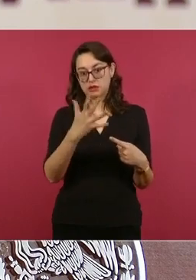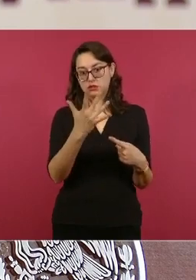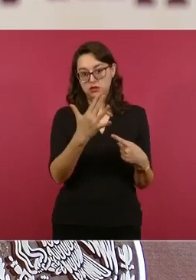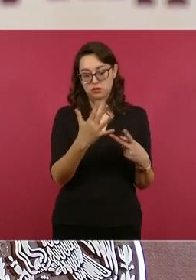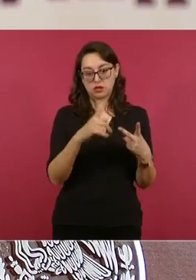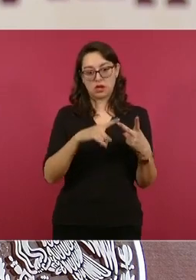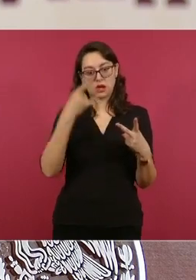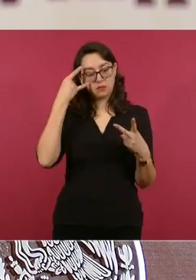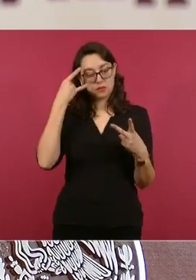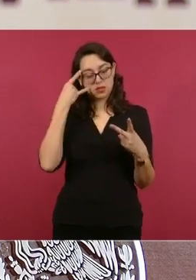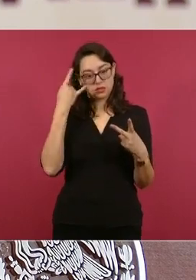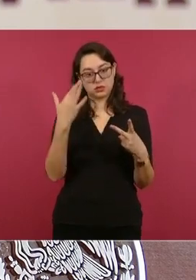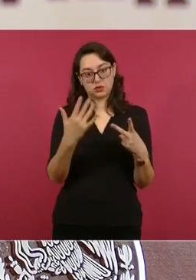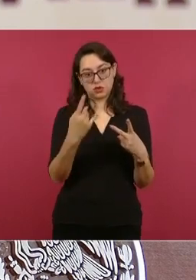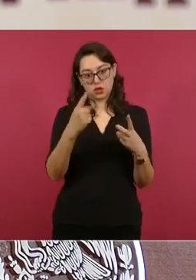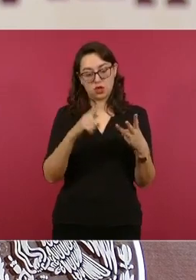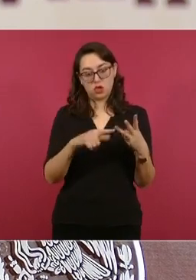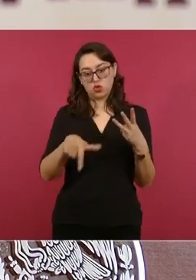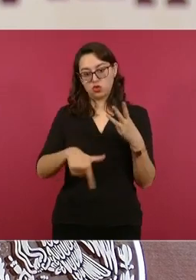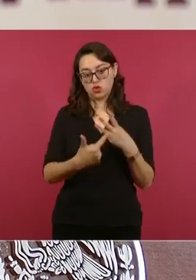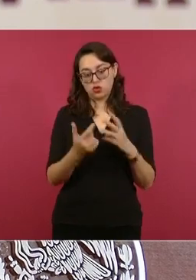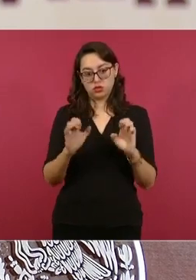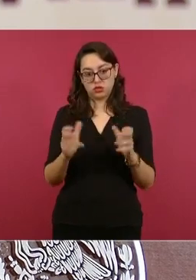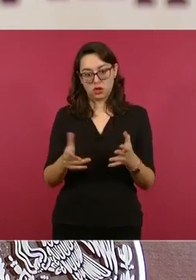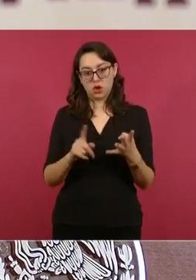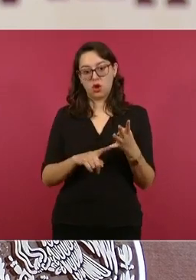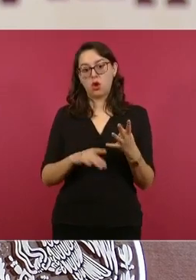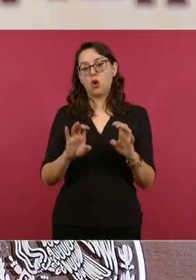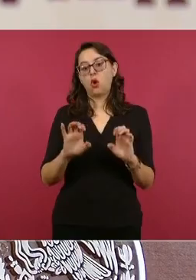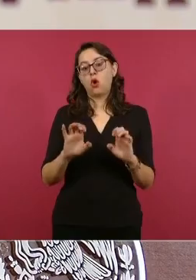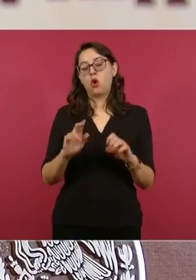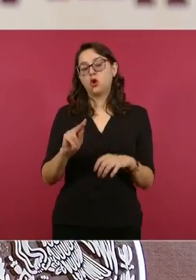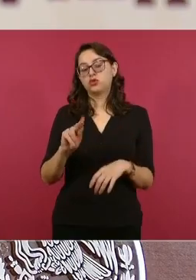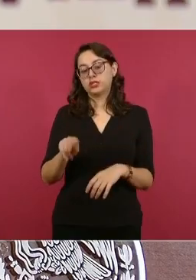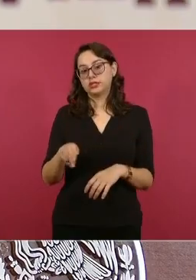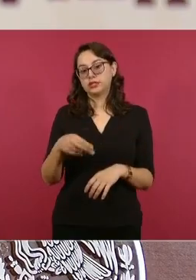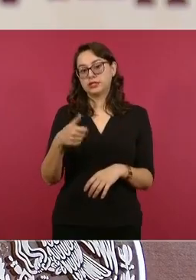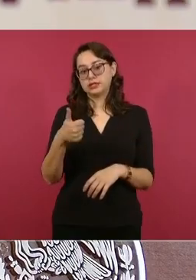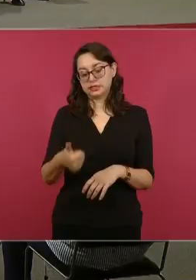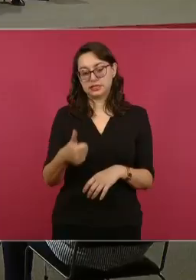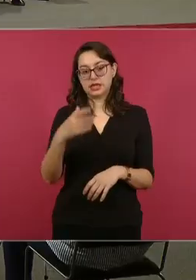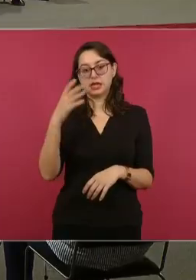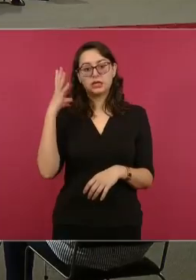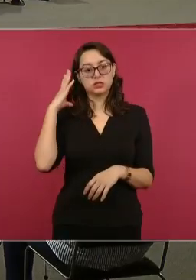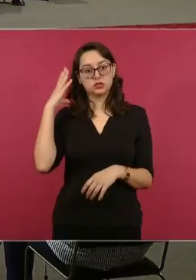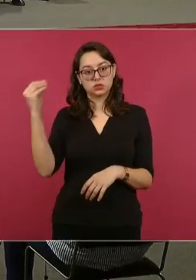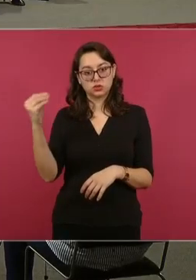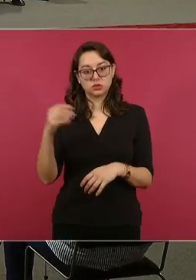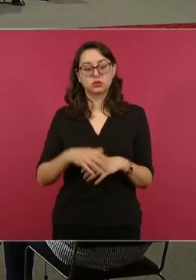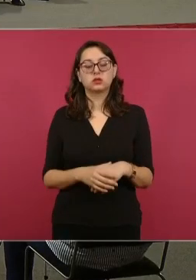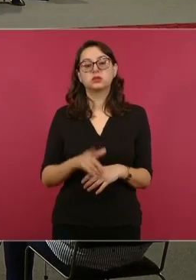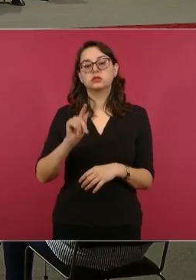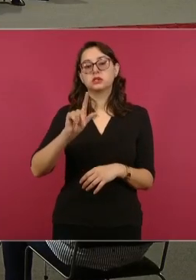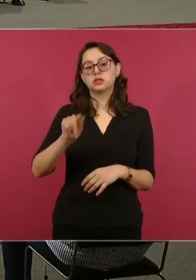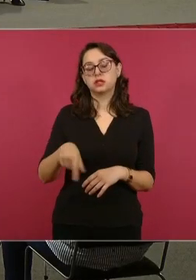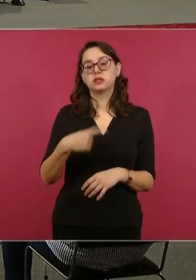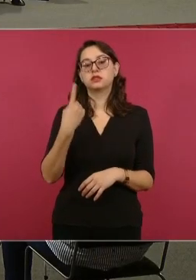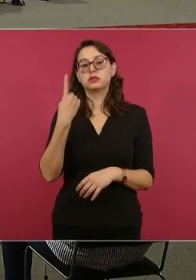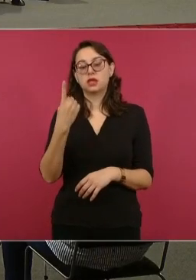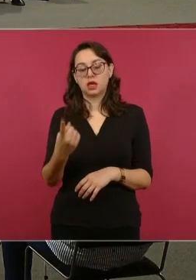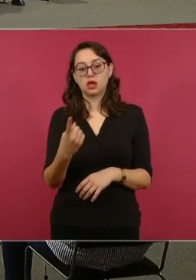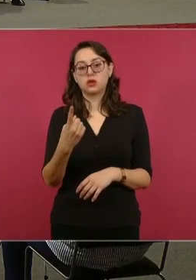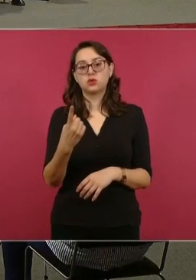51 en Campeche, 12 en Chiapas, 86 en el estado de Colima, 52 en el estado de Guerrero, 71